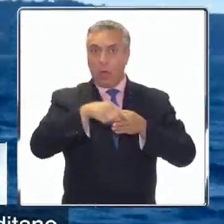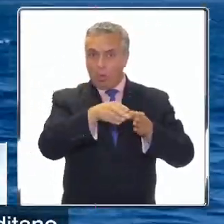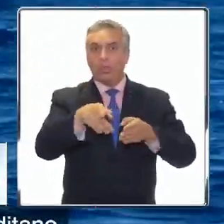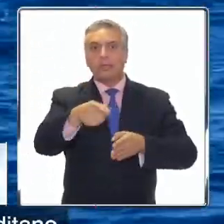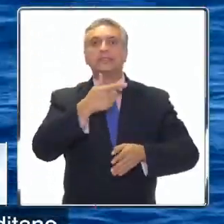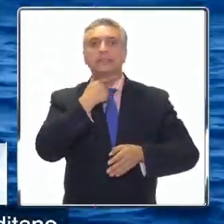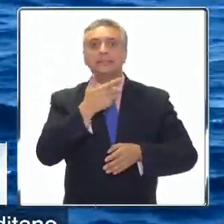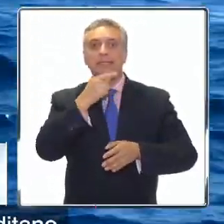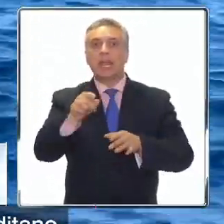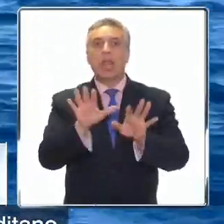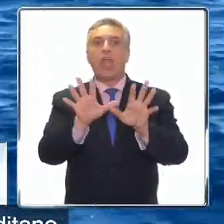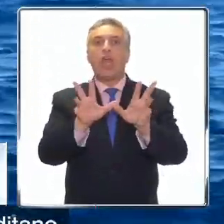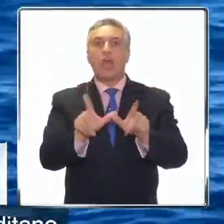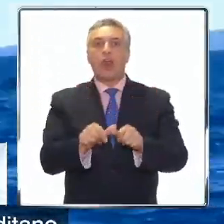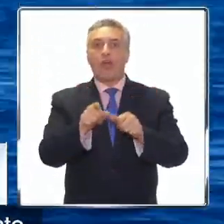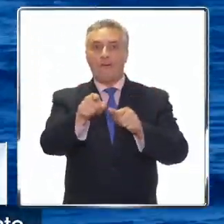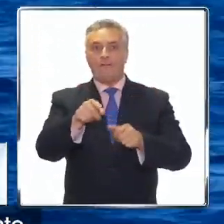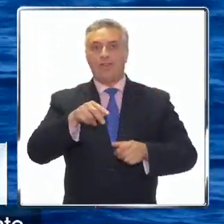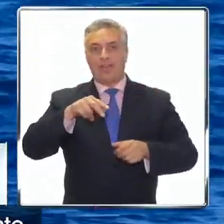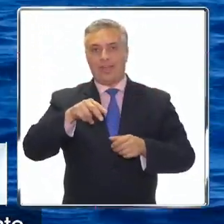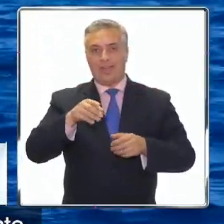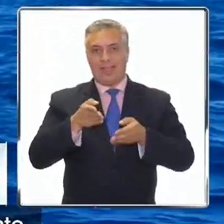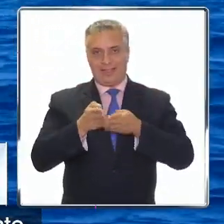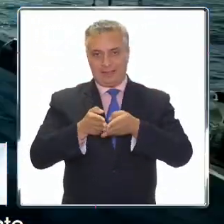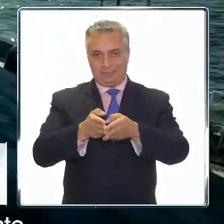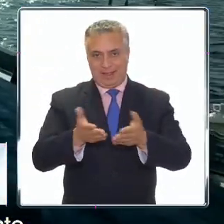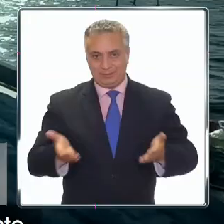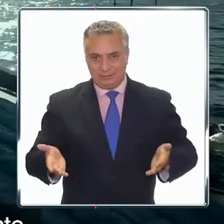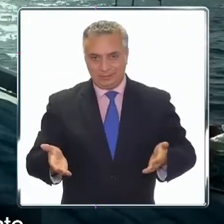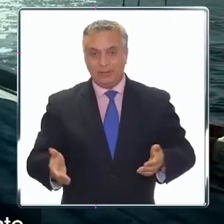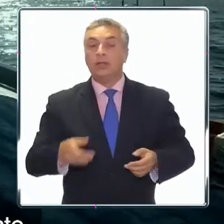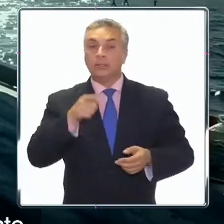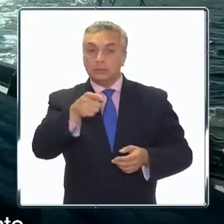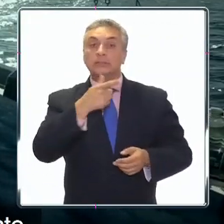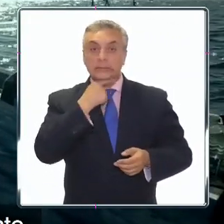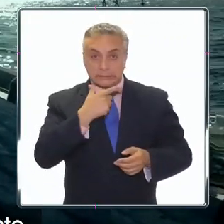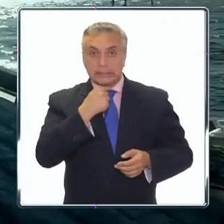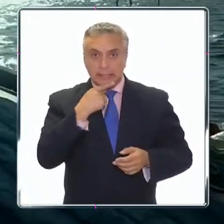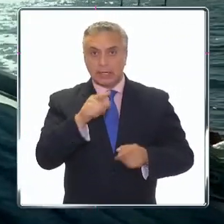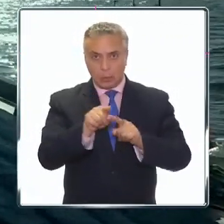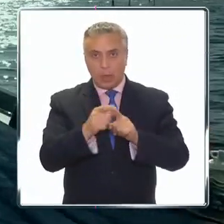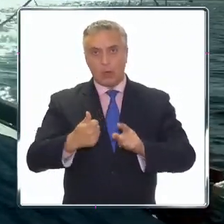anhelos del Club Náutico Ancuditano, el cual espera ser materializado prontamente.